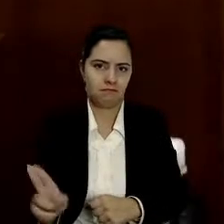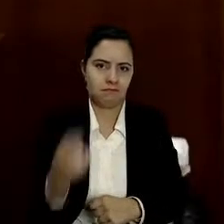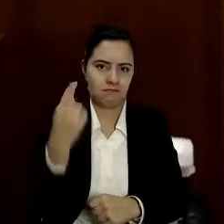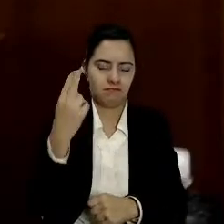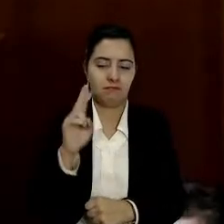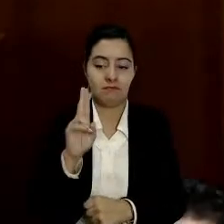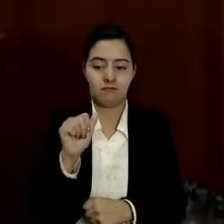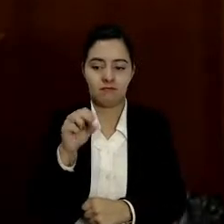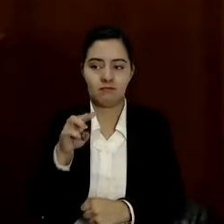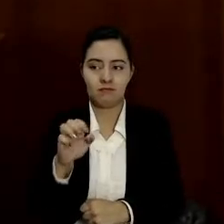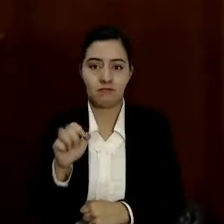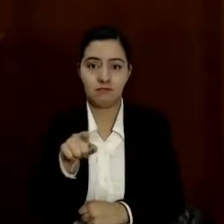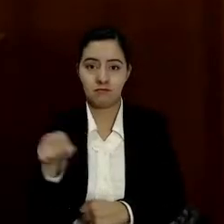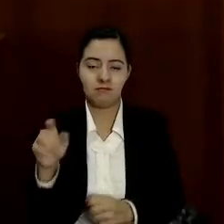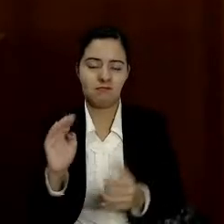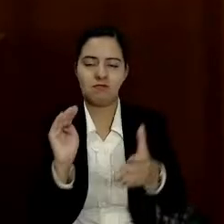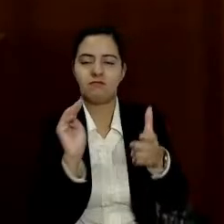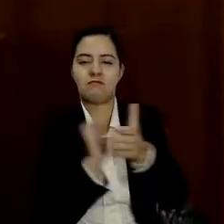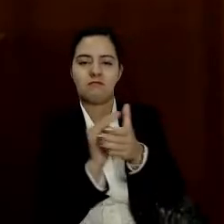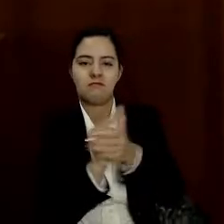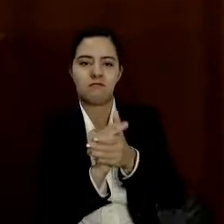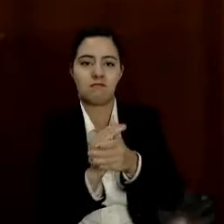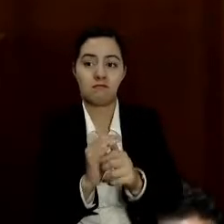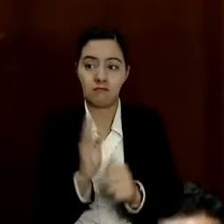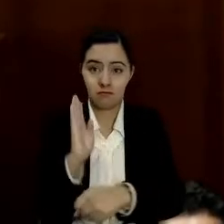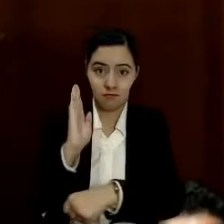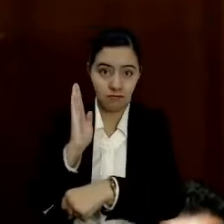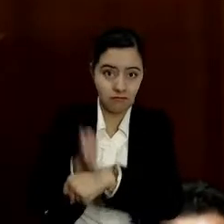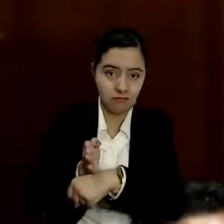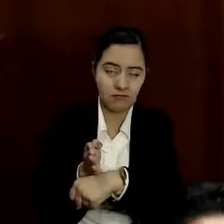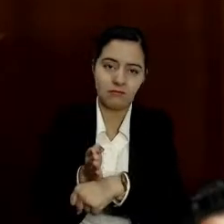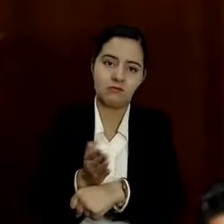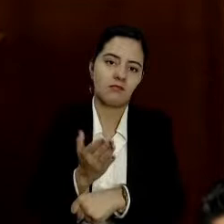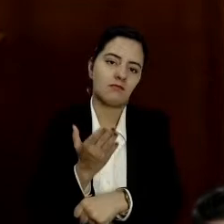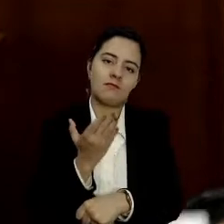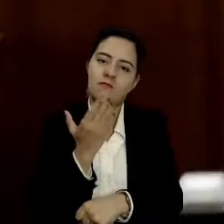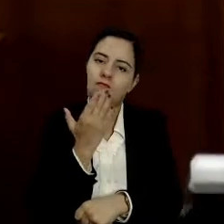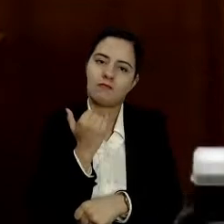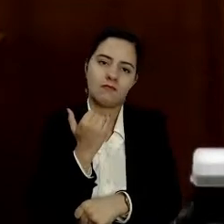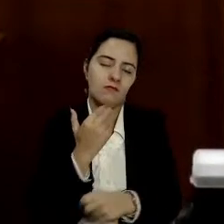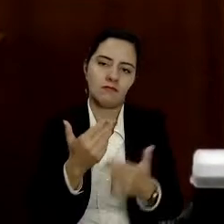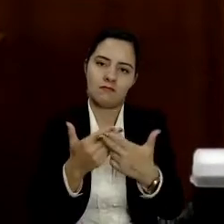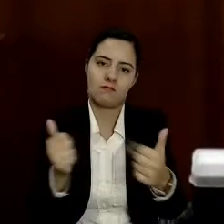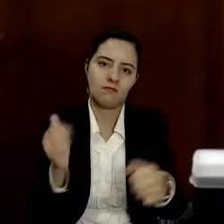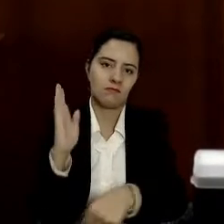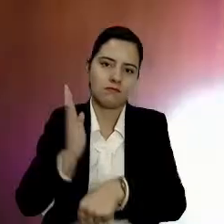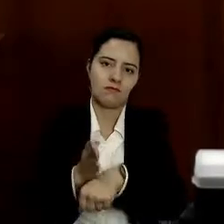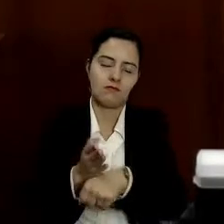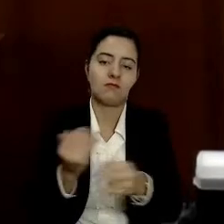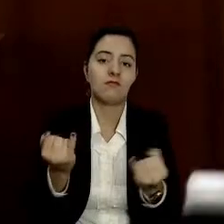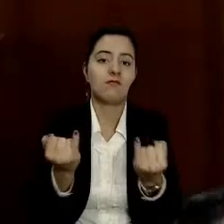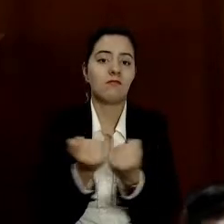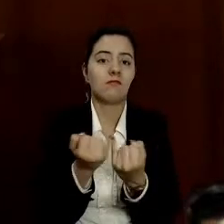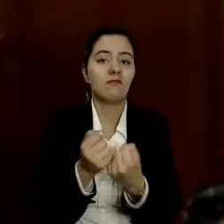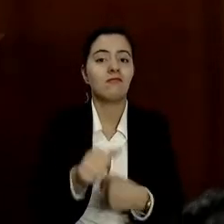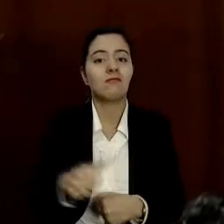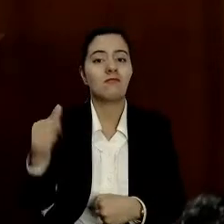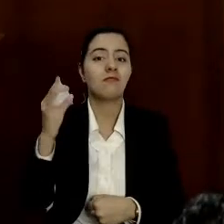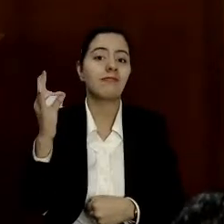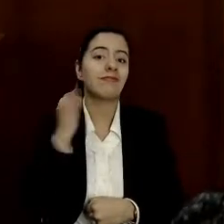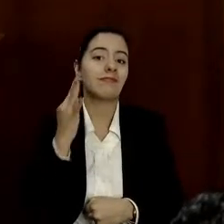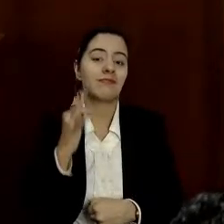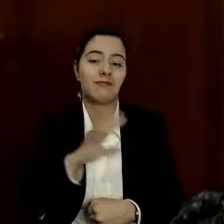fueron desatendidas. No hubo sanciones para nadie, ni tampoco dieron vista a la Fiscalía General